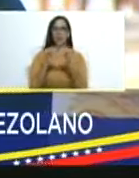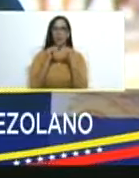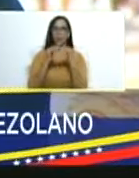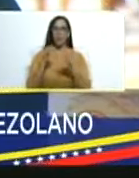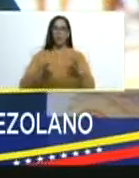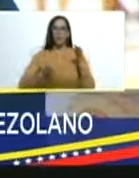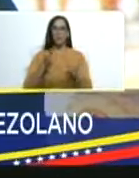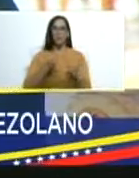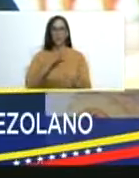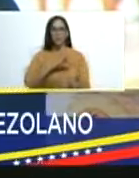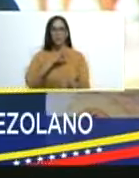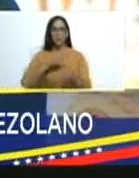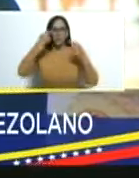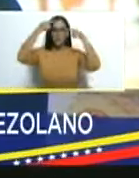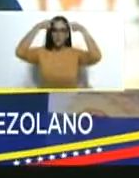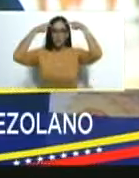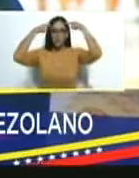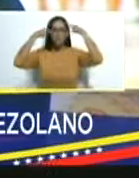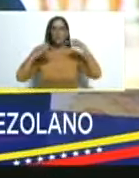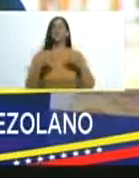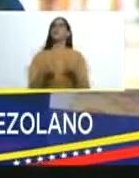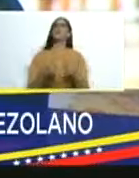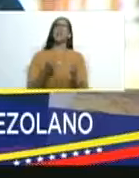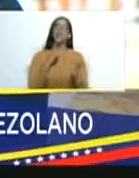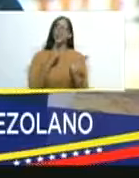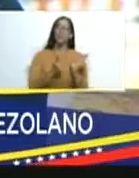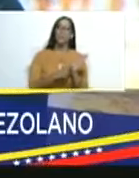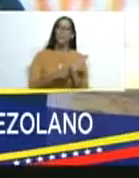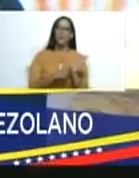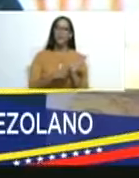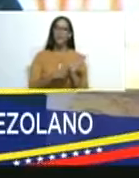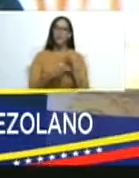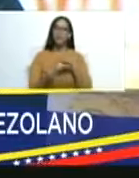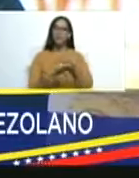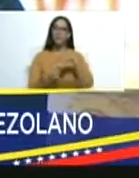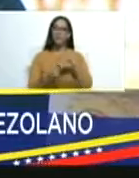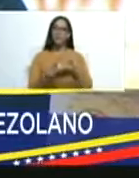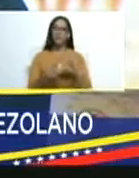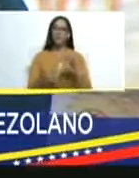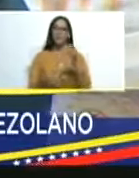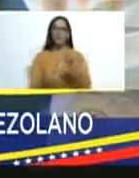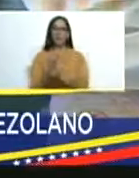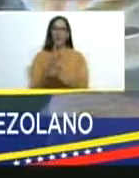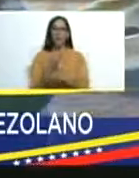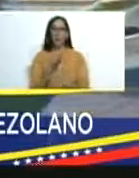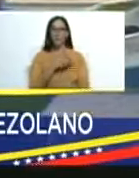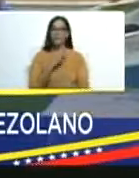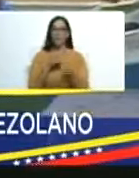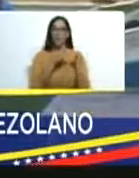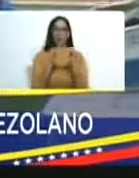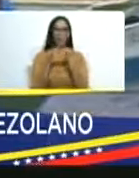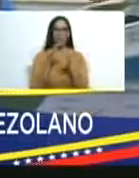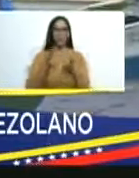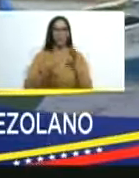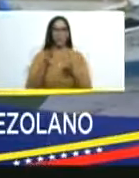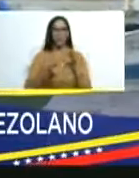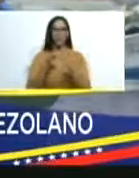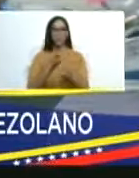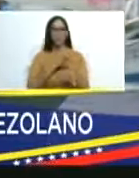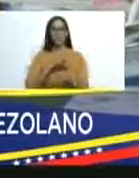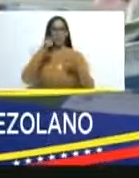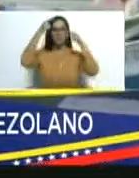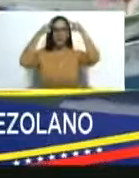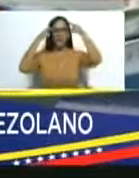Justicia Social Hugo Chávez, bueno, le demos cumplimiento a este vértice y lancemos la Gran Misión Igualdad y Justicia Social Hugo Chávez